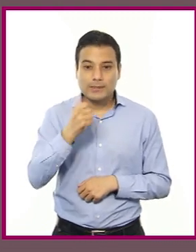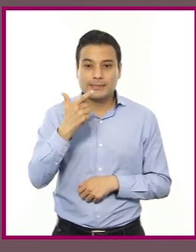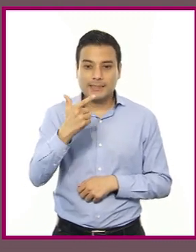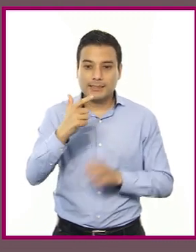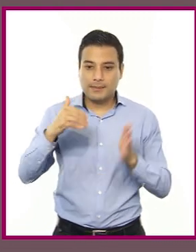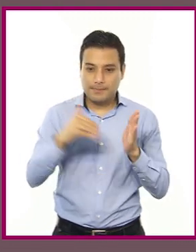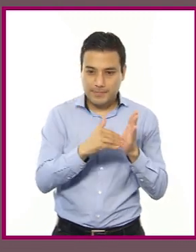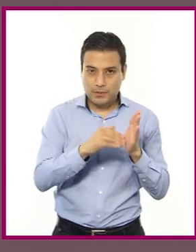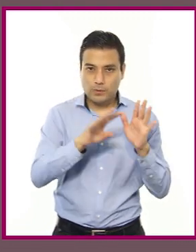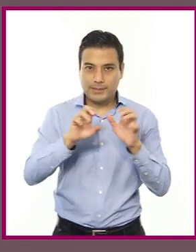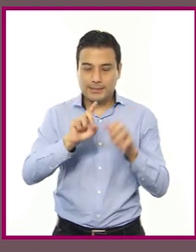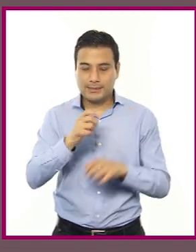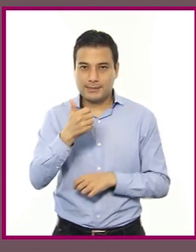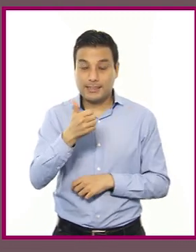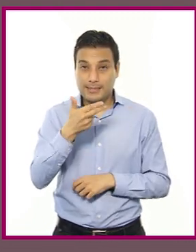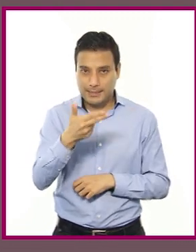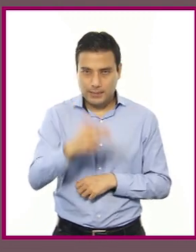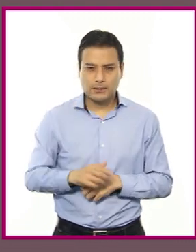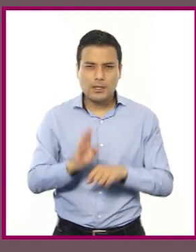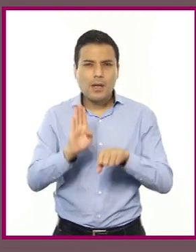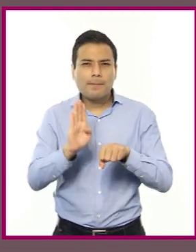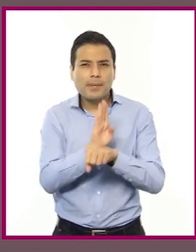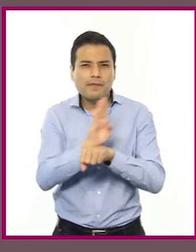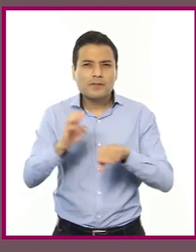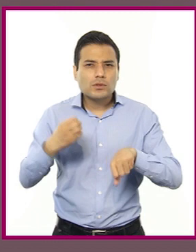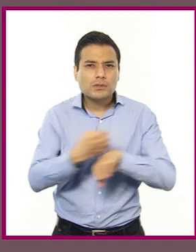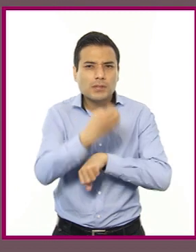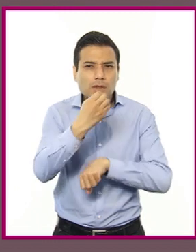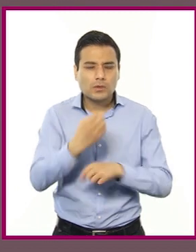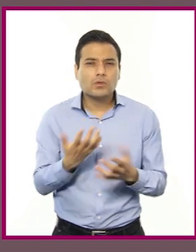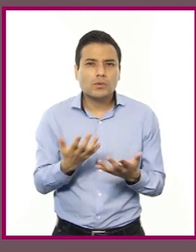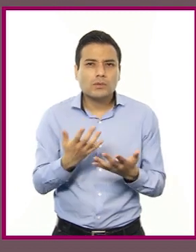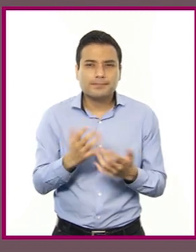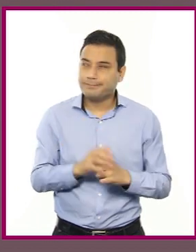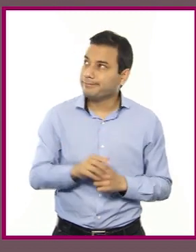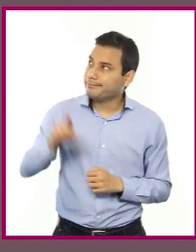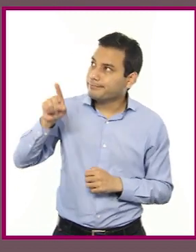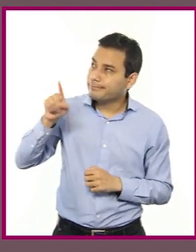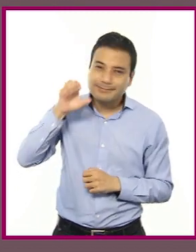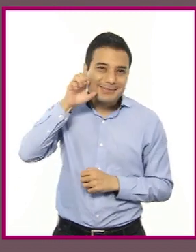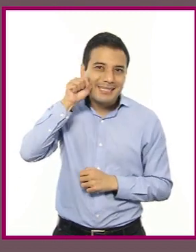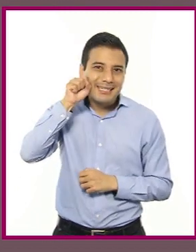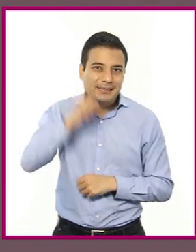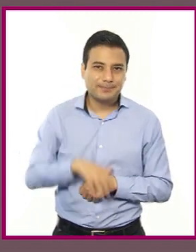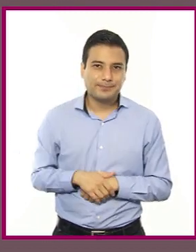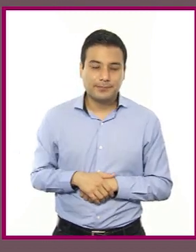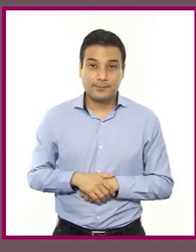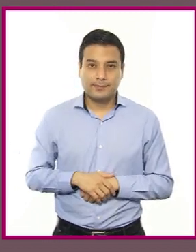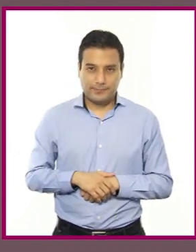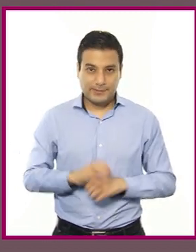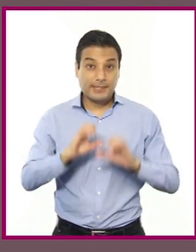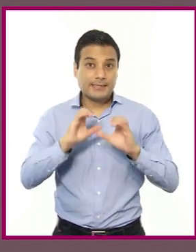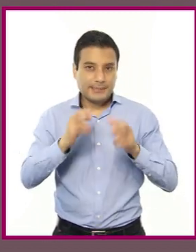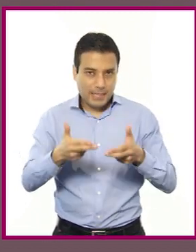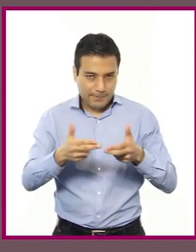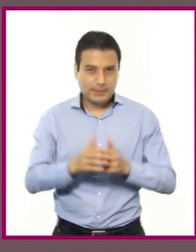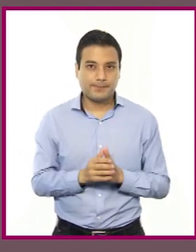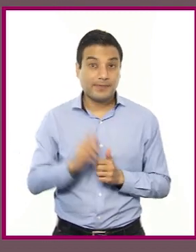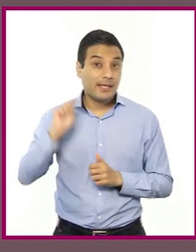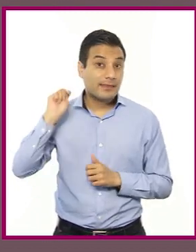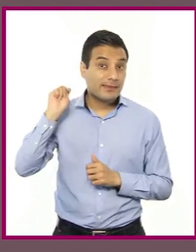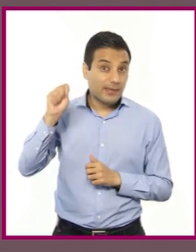167.936 hectáreas. Los estados beneficiados sobresalen en color naranja y son Chiapas,